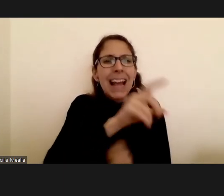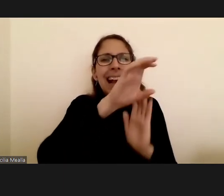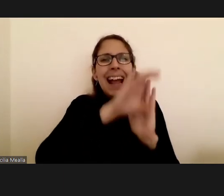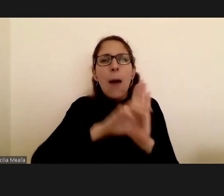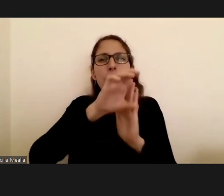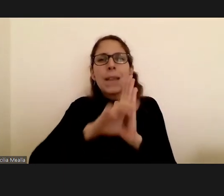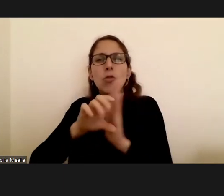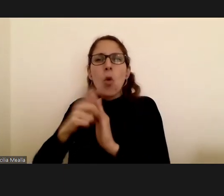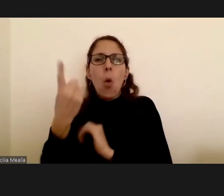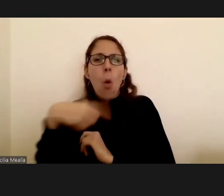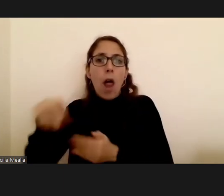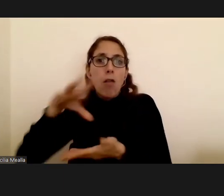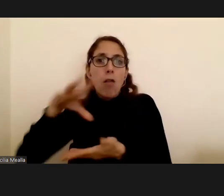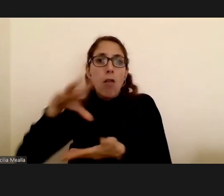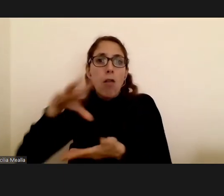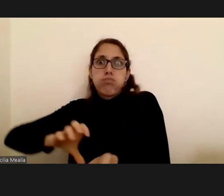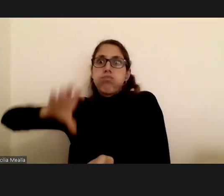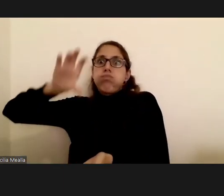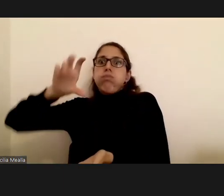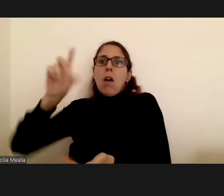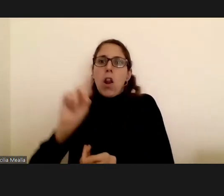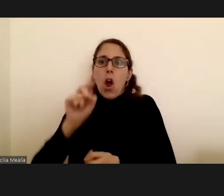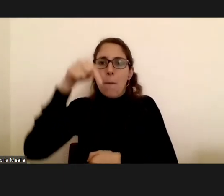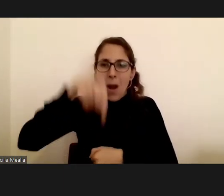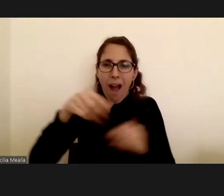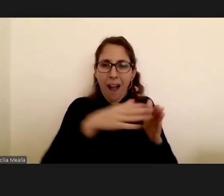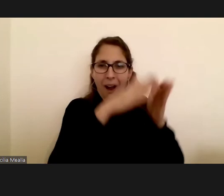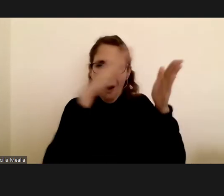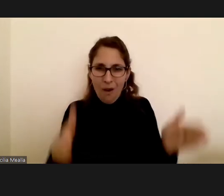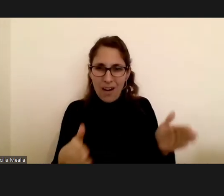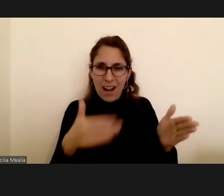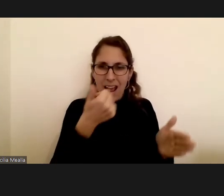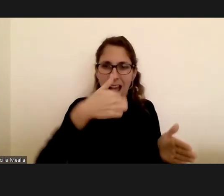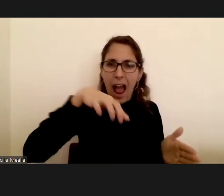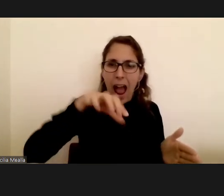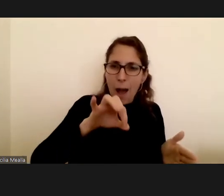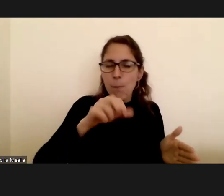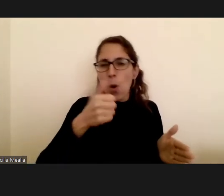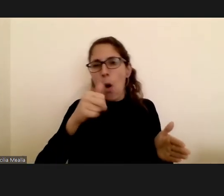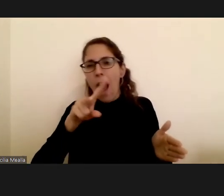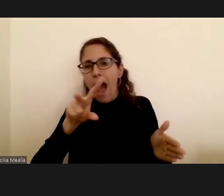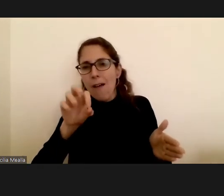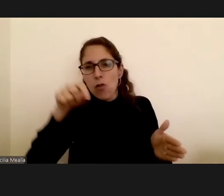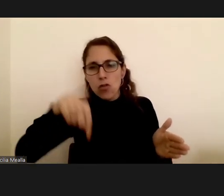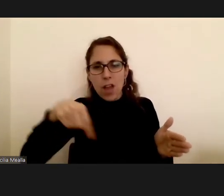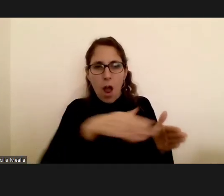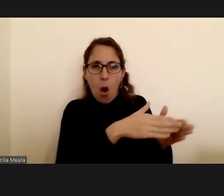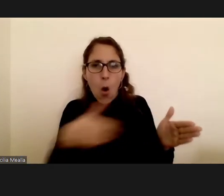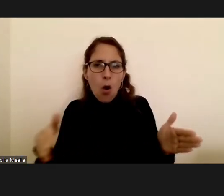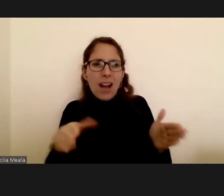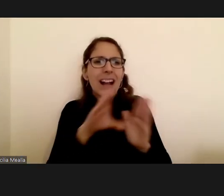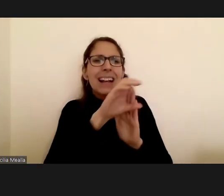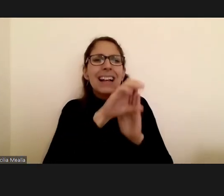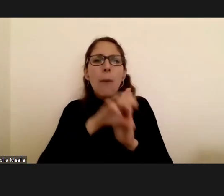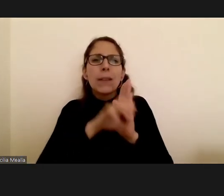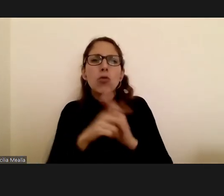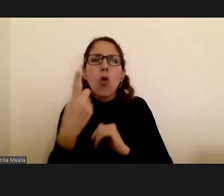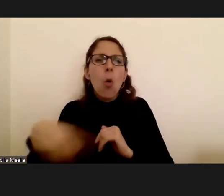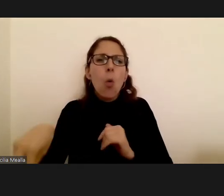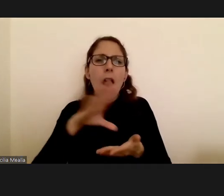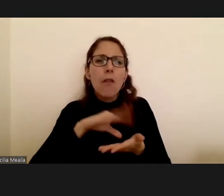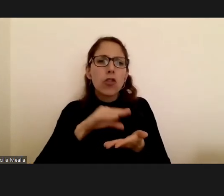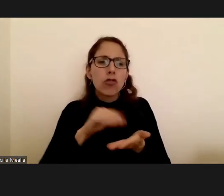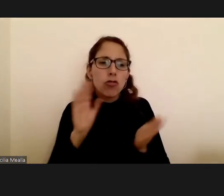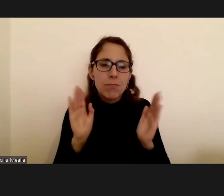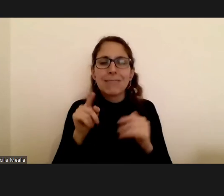fotocopiar para esta APO, o sea, para esta APO, digo. Si usted se acuerda. Y tenés que fijarte en